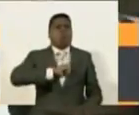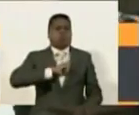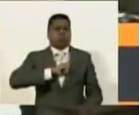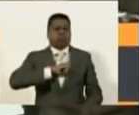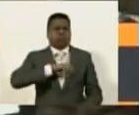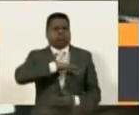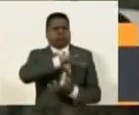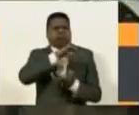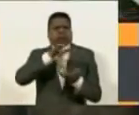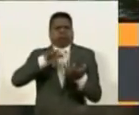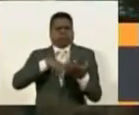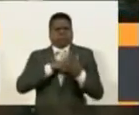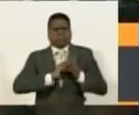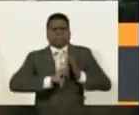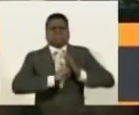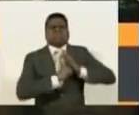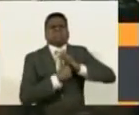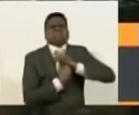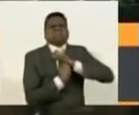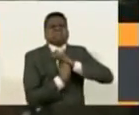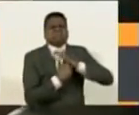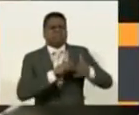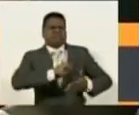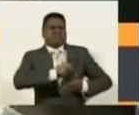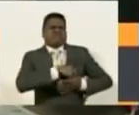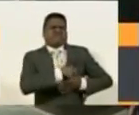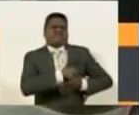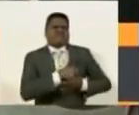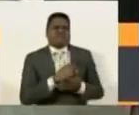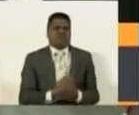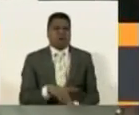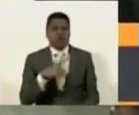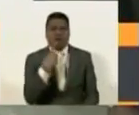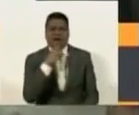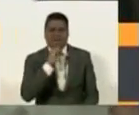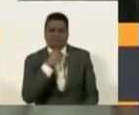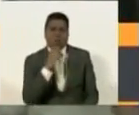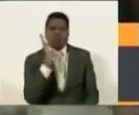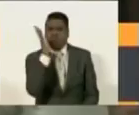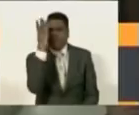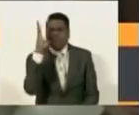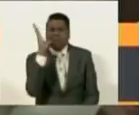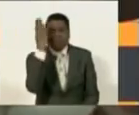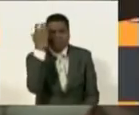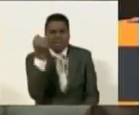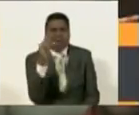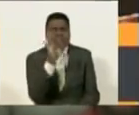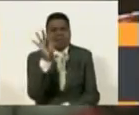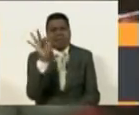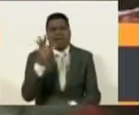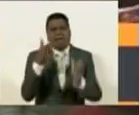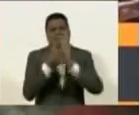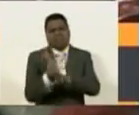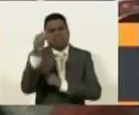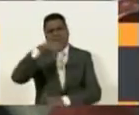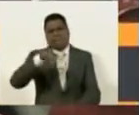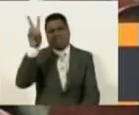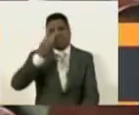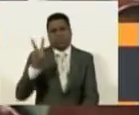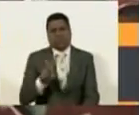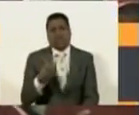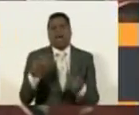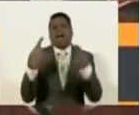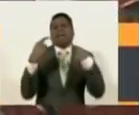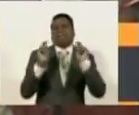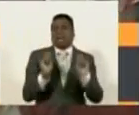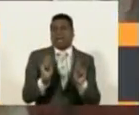revolcándose en su amargura de no entender lo que ocurre en Venezuela. Han intentado ellos